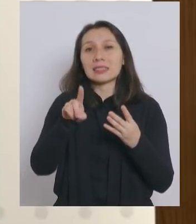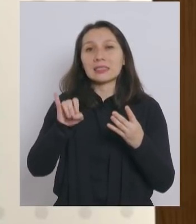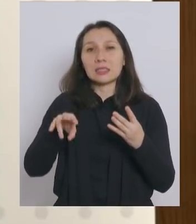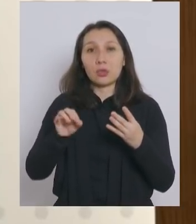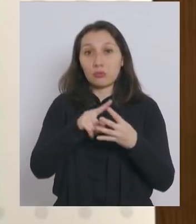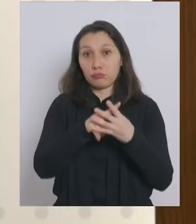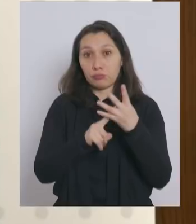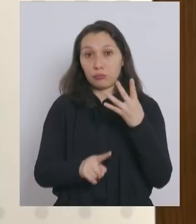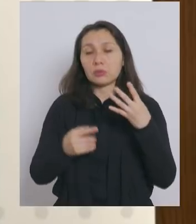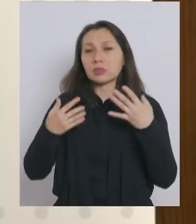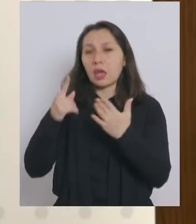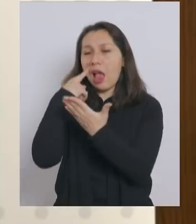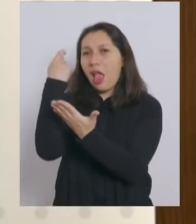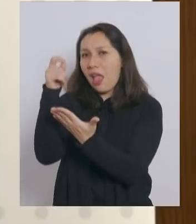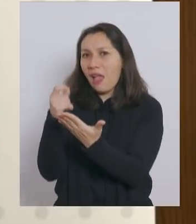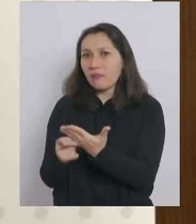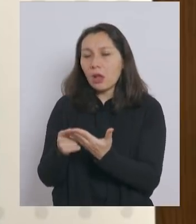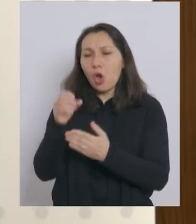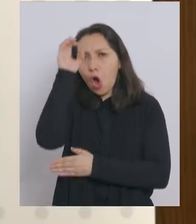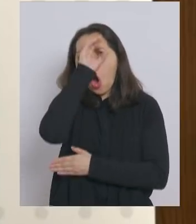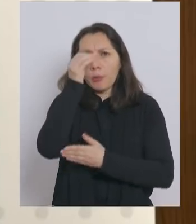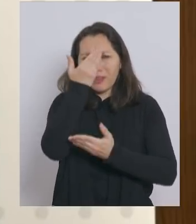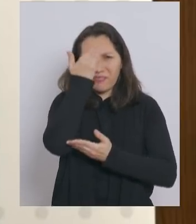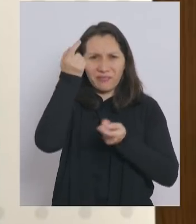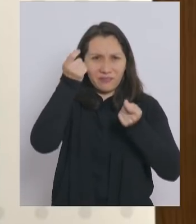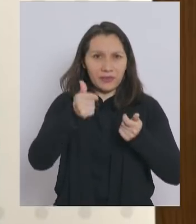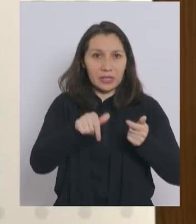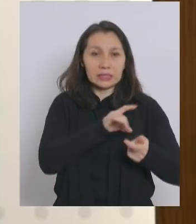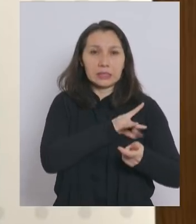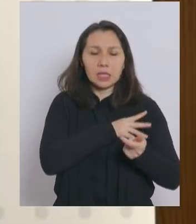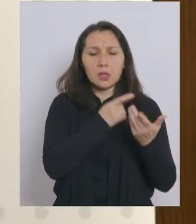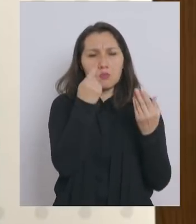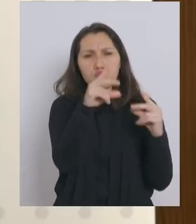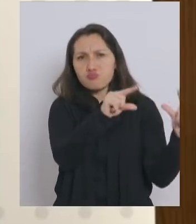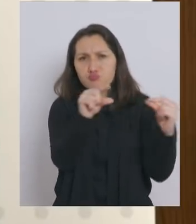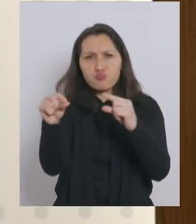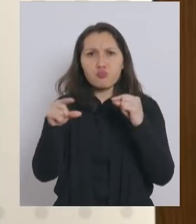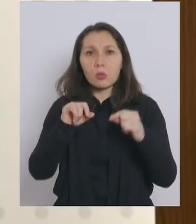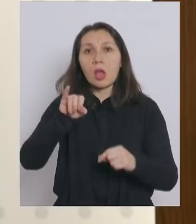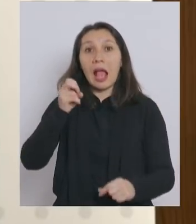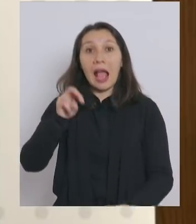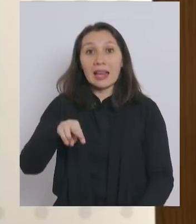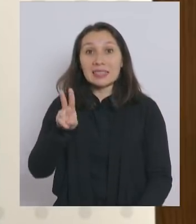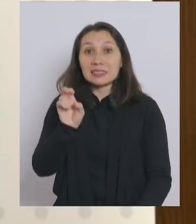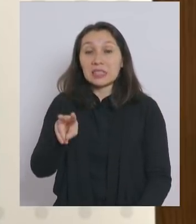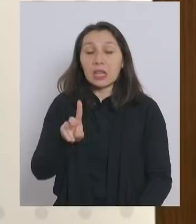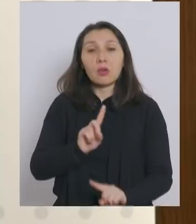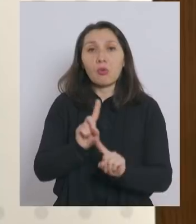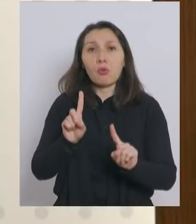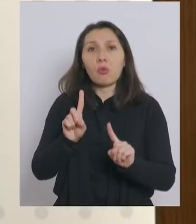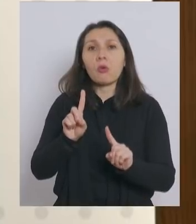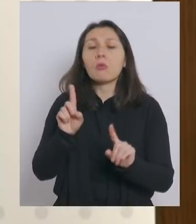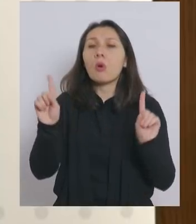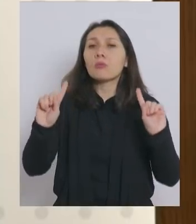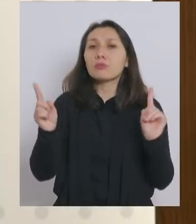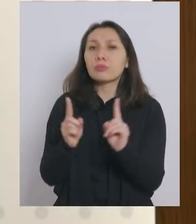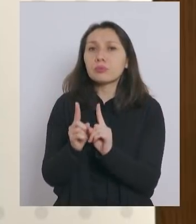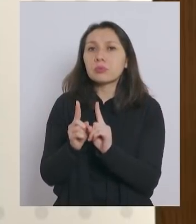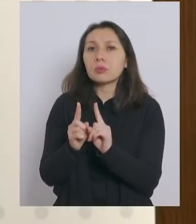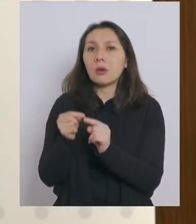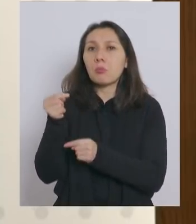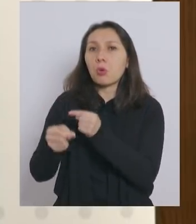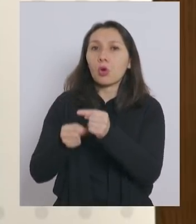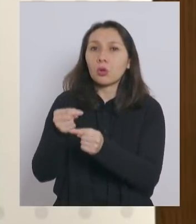estas vacunas fueron evaluadas y sometidas a la opinión de expertos acá en Chile. En el caso de Janssen, en cambio, se realiza un proceso que